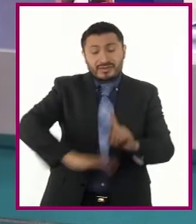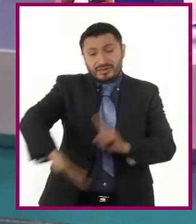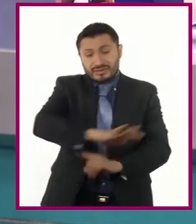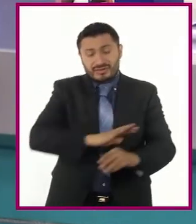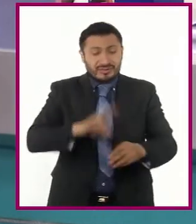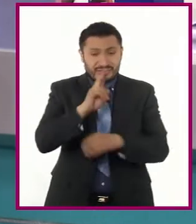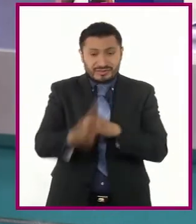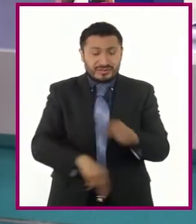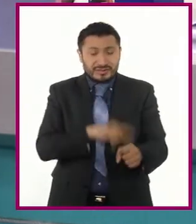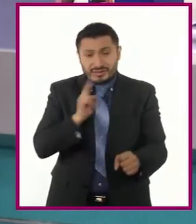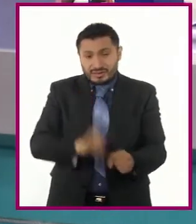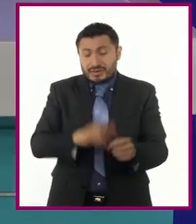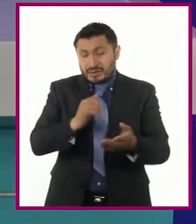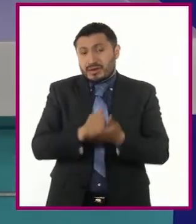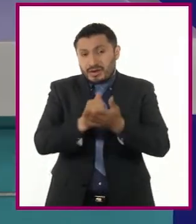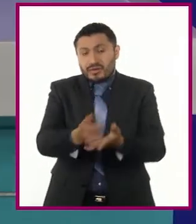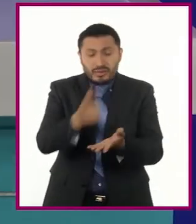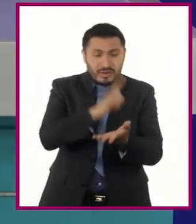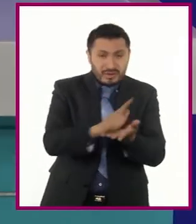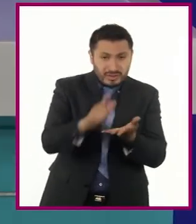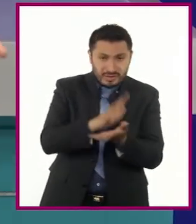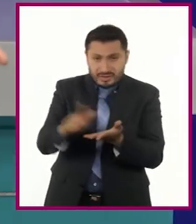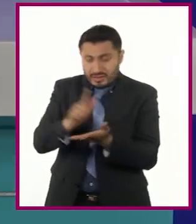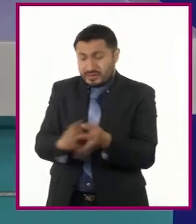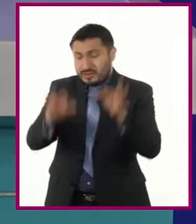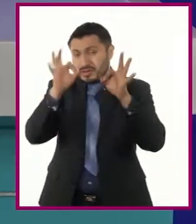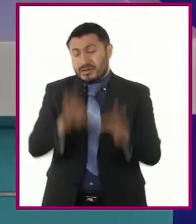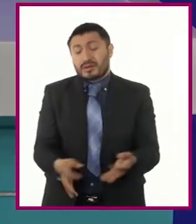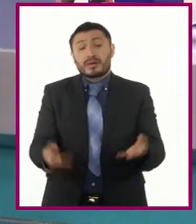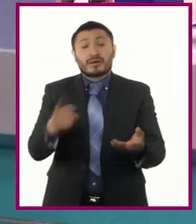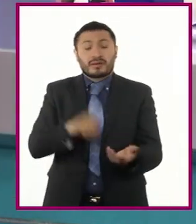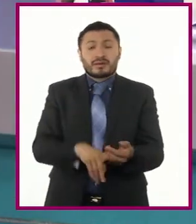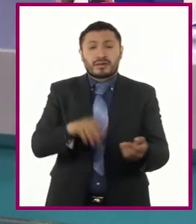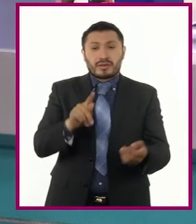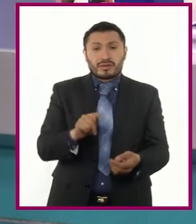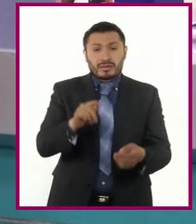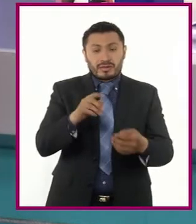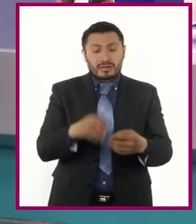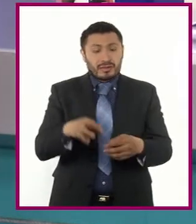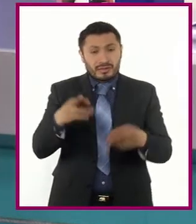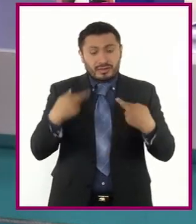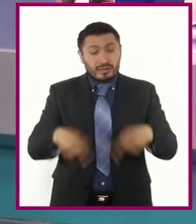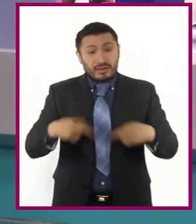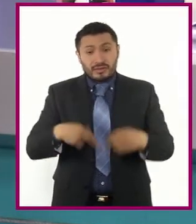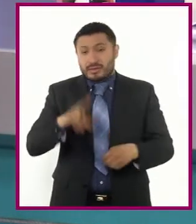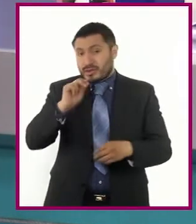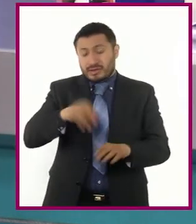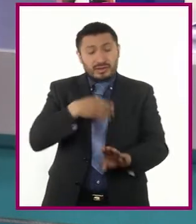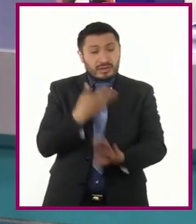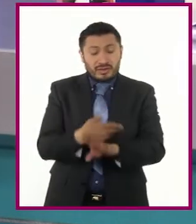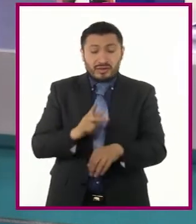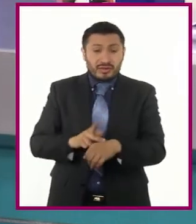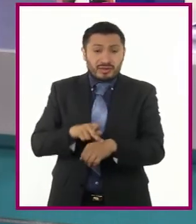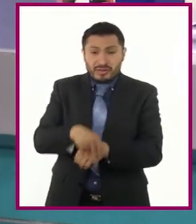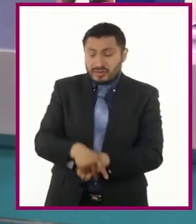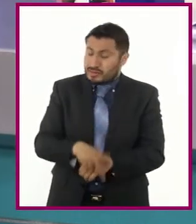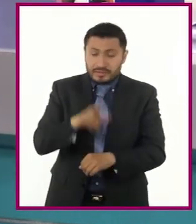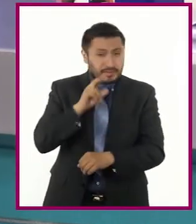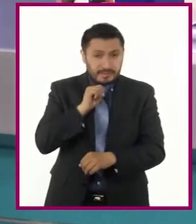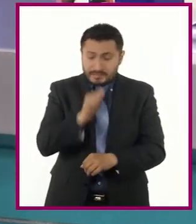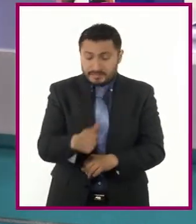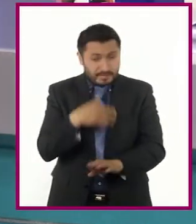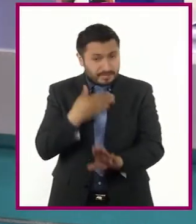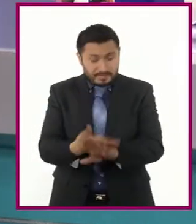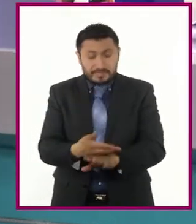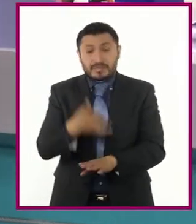naturales, aportan una limpieza profunda a los tejidos, no son agresivas para la piel y mucho menos para las telas que nos